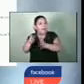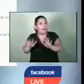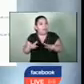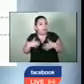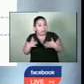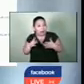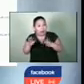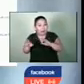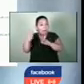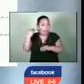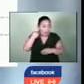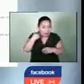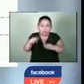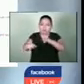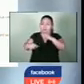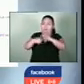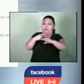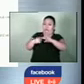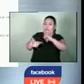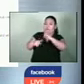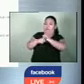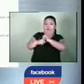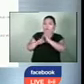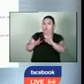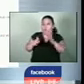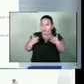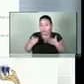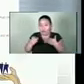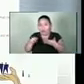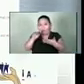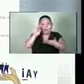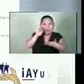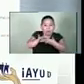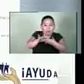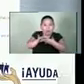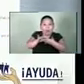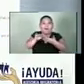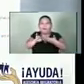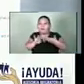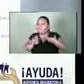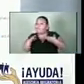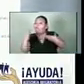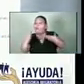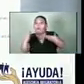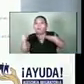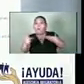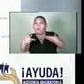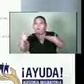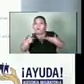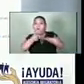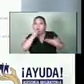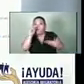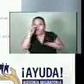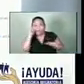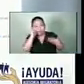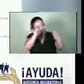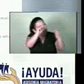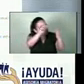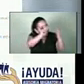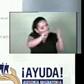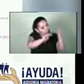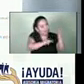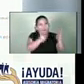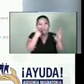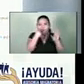de engañar a quien lo recibe y luego enviarlo a un link que le permita robar los datos. Al observar detenidamente el remitente,